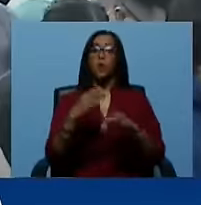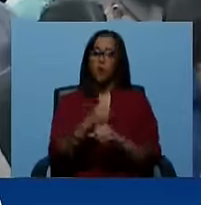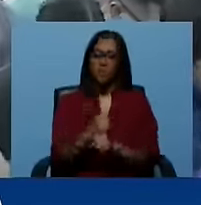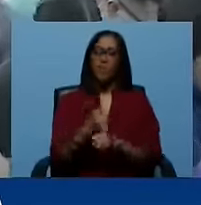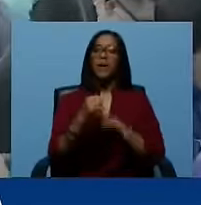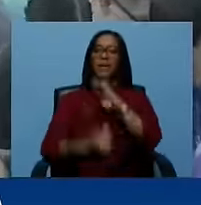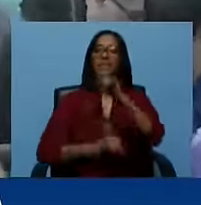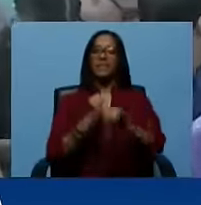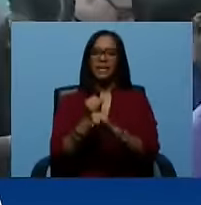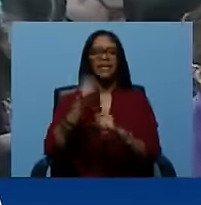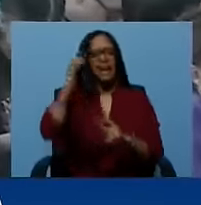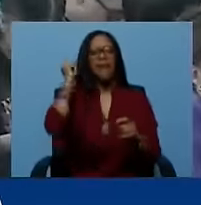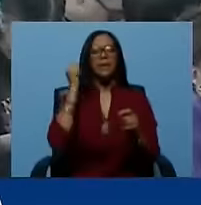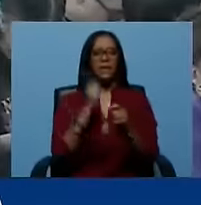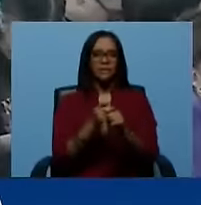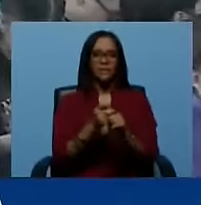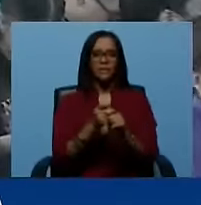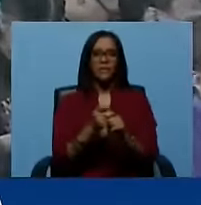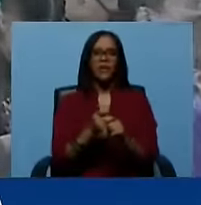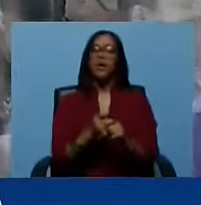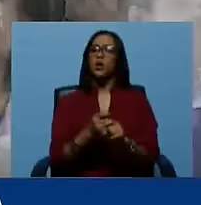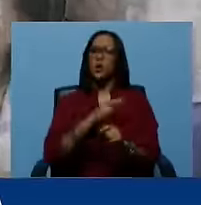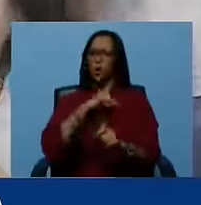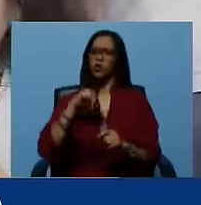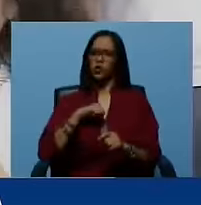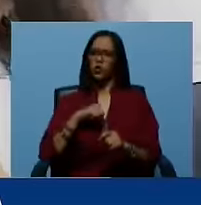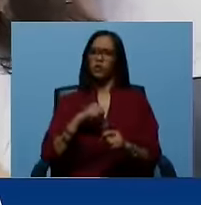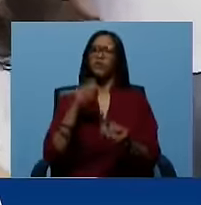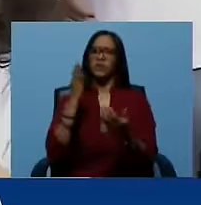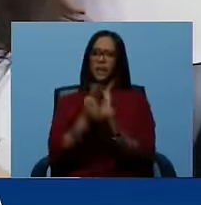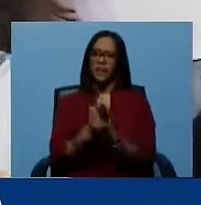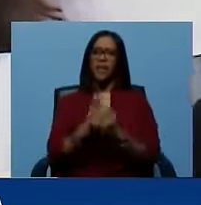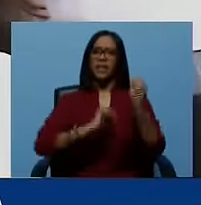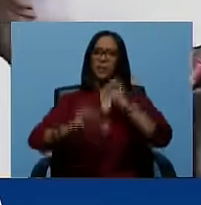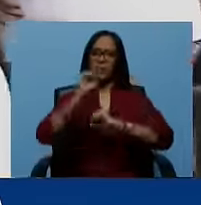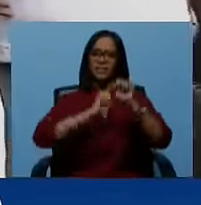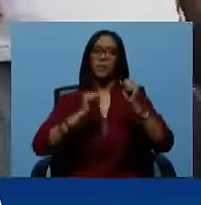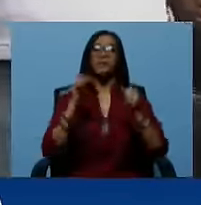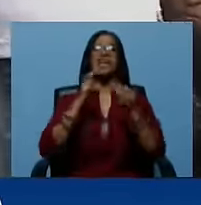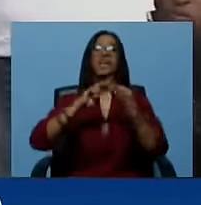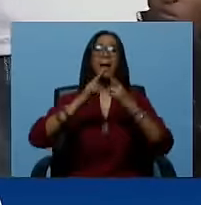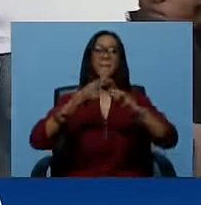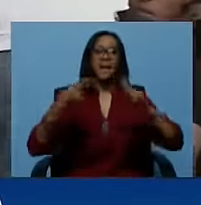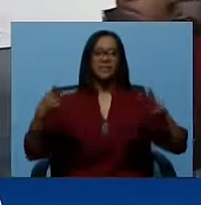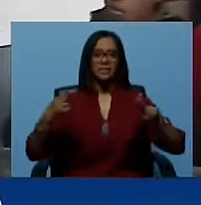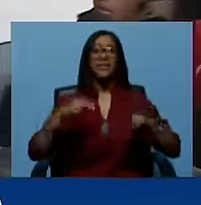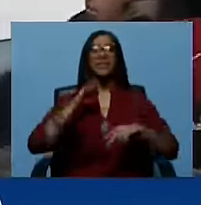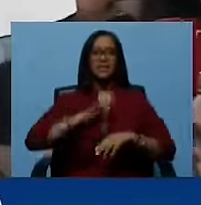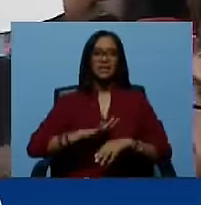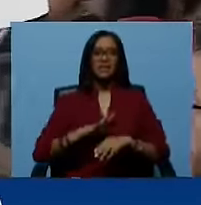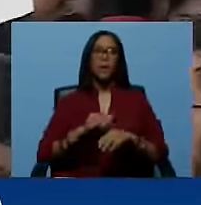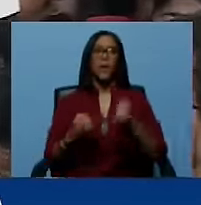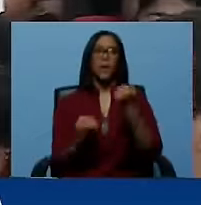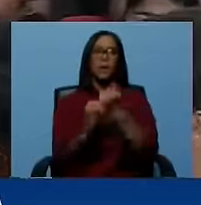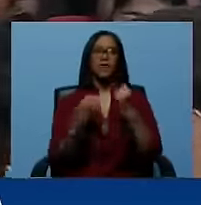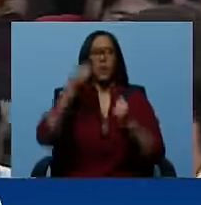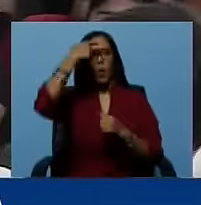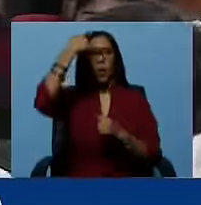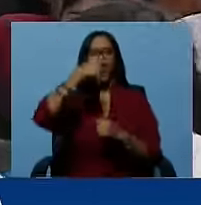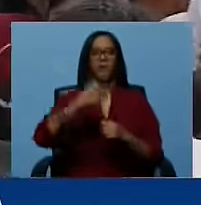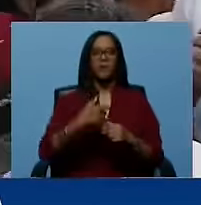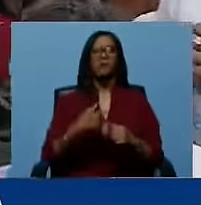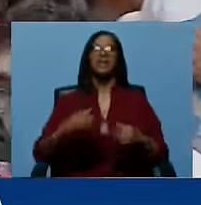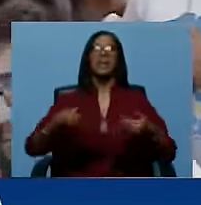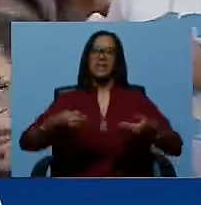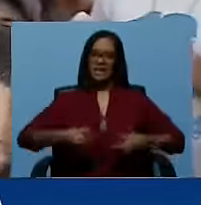internacionalización de la esperanza. Nos declaramos defensores de la paz y estamos del lado de los pueblos que resisten y